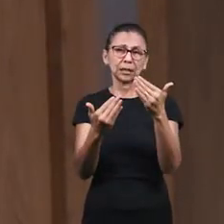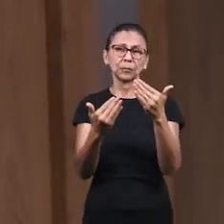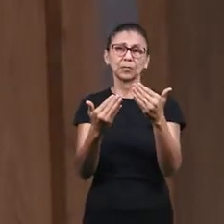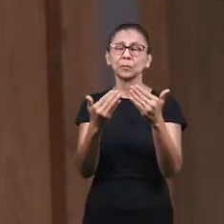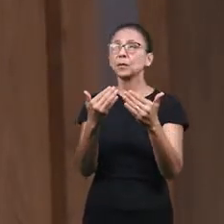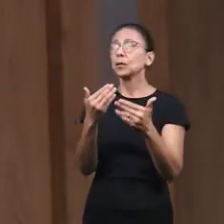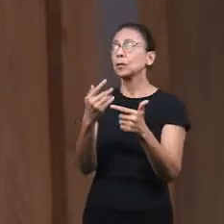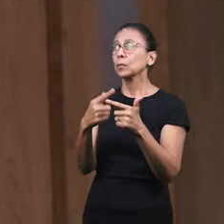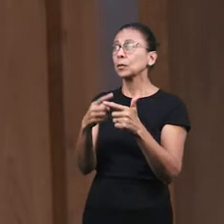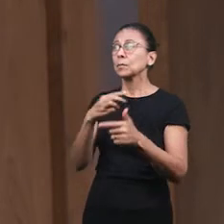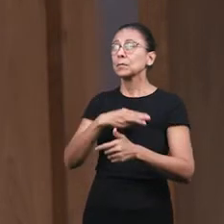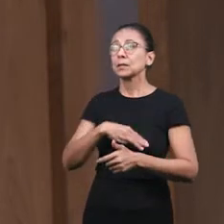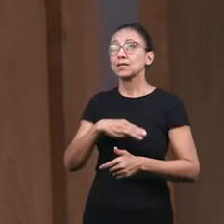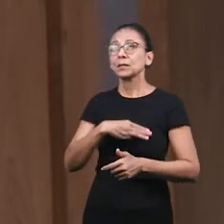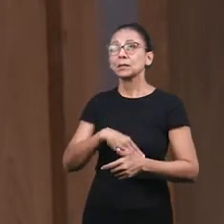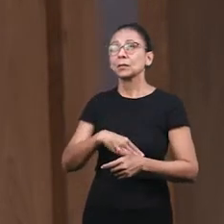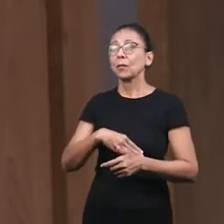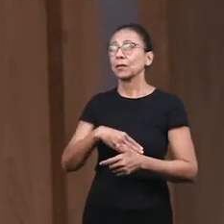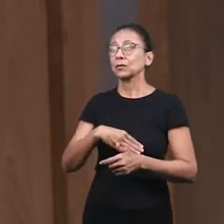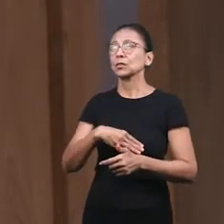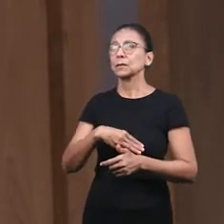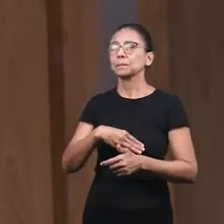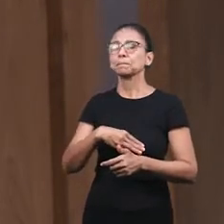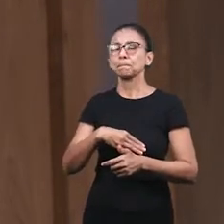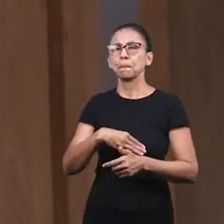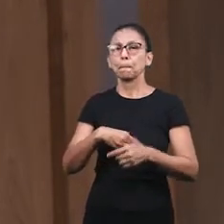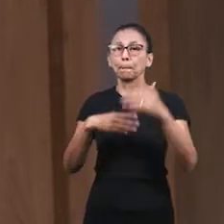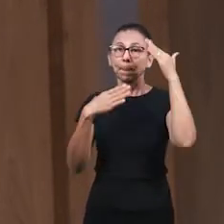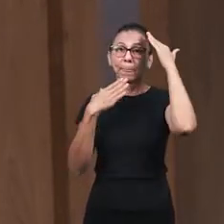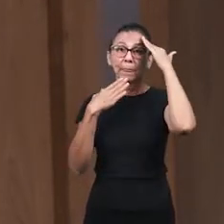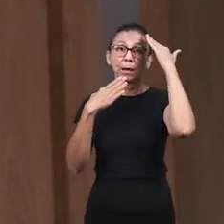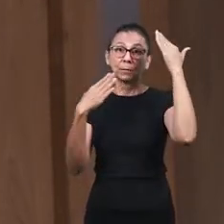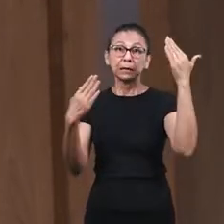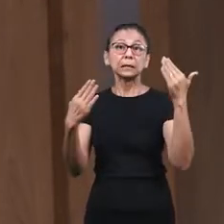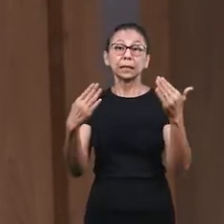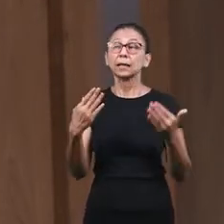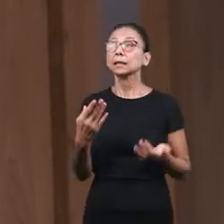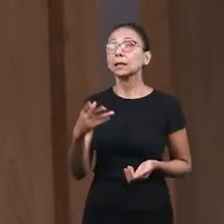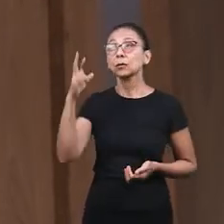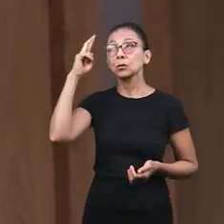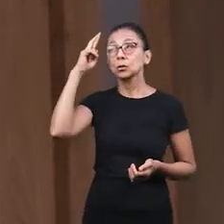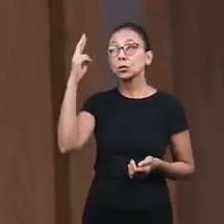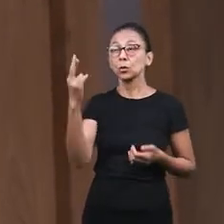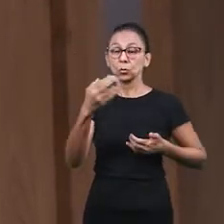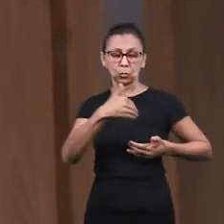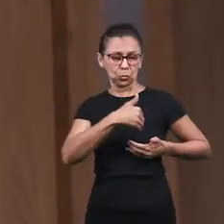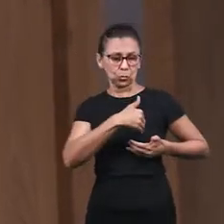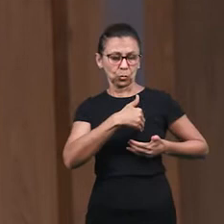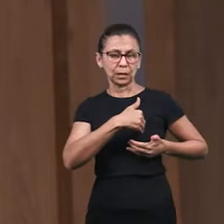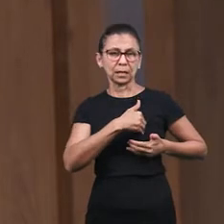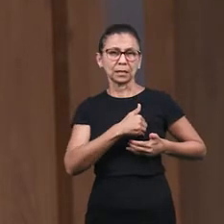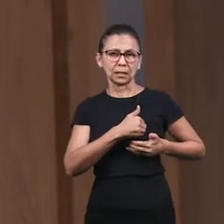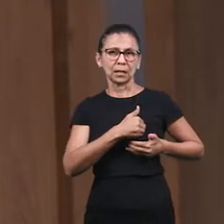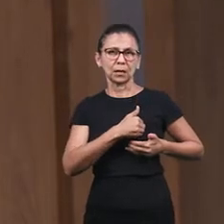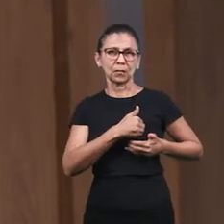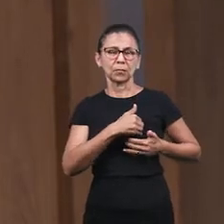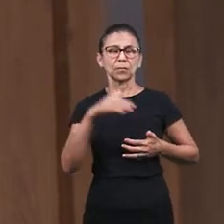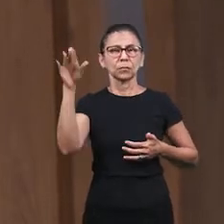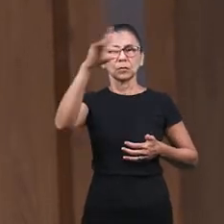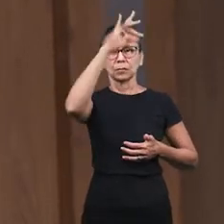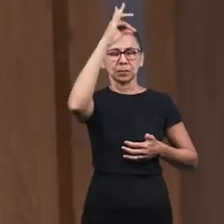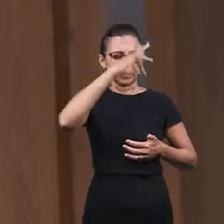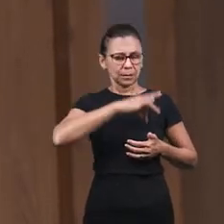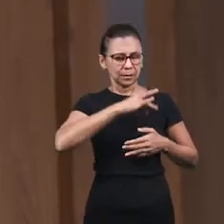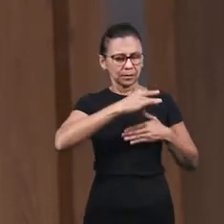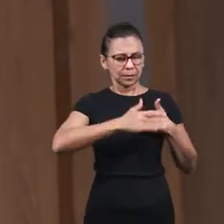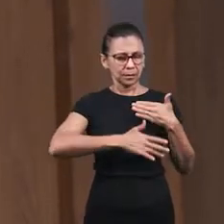agradecemos porque grande es tu misericordia con nosotros. Gracias porque has llenado nuestro corazón con tu